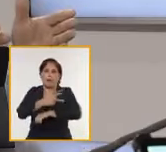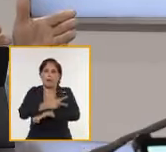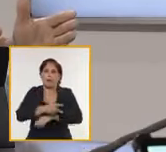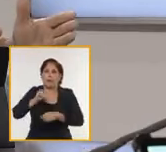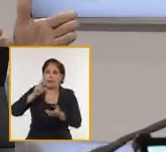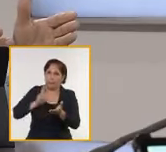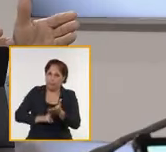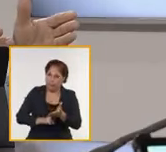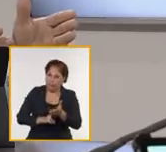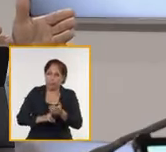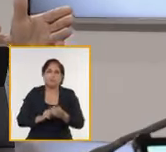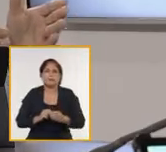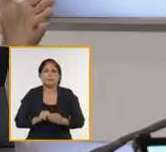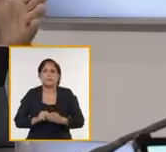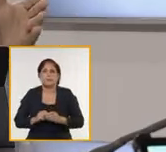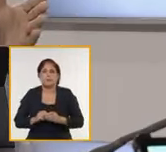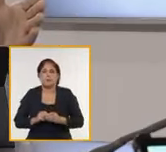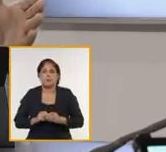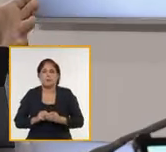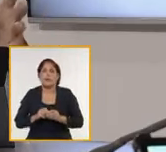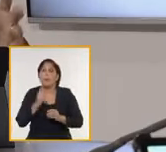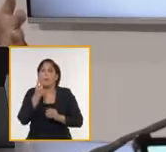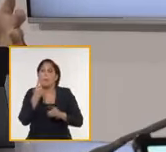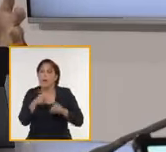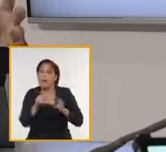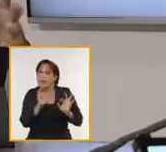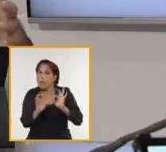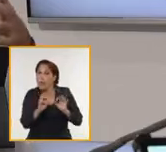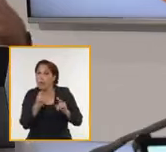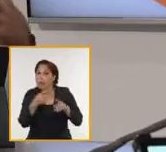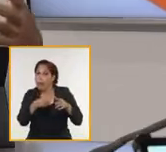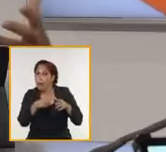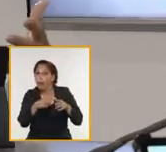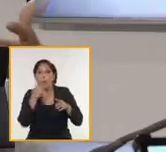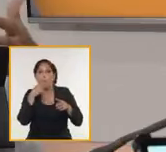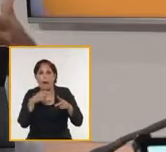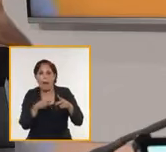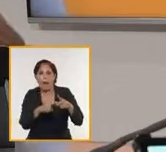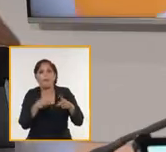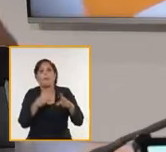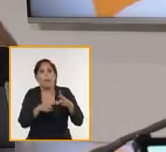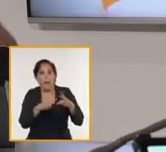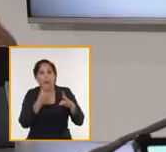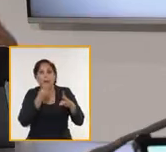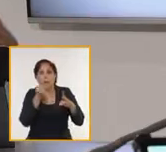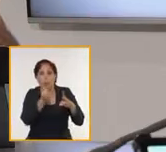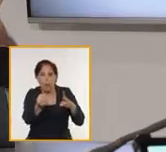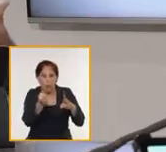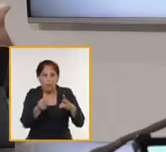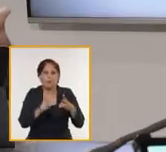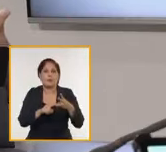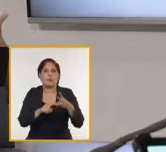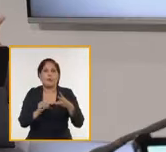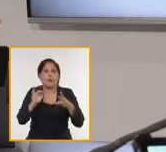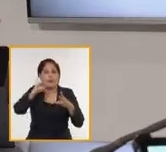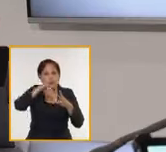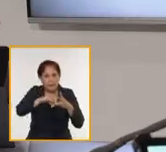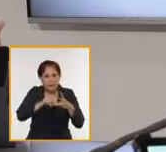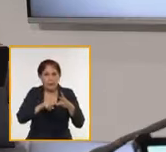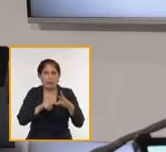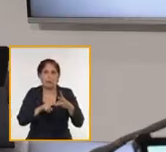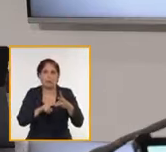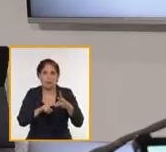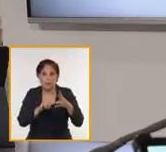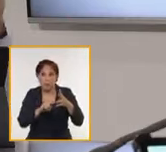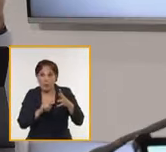se quedó en un elemento de seguridad, sino también en un elemento de colaboración, de integración de